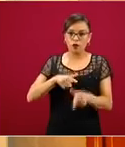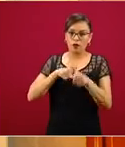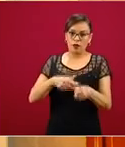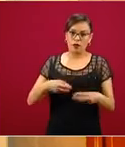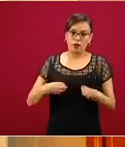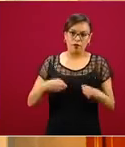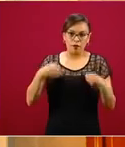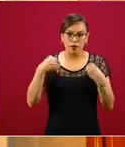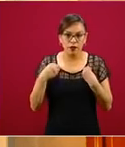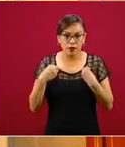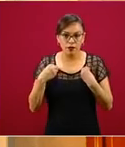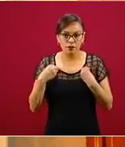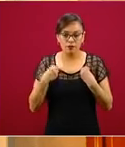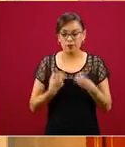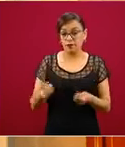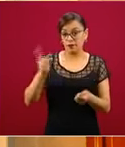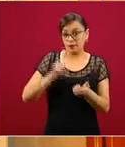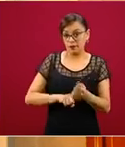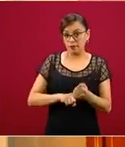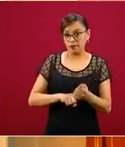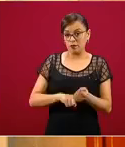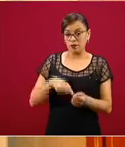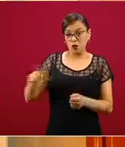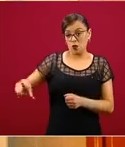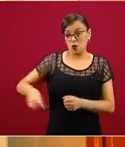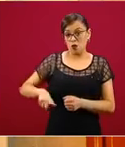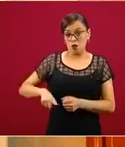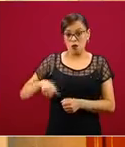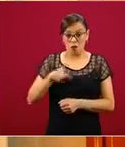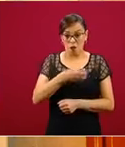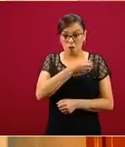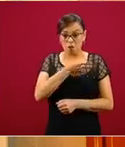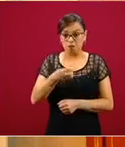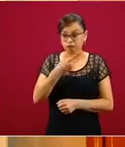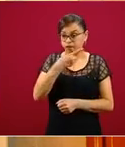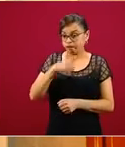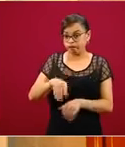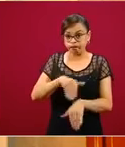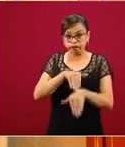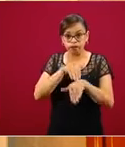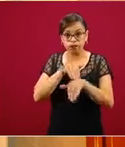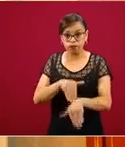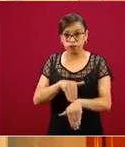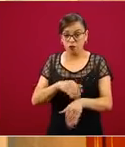Si hubiéramos usado la fuerza pública, que recordarán que en todo momento dijimos no la